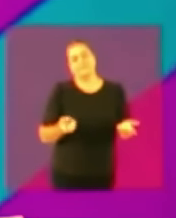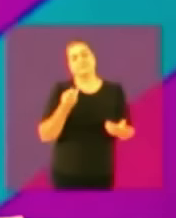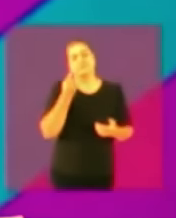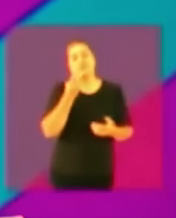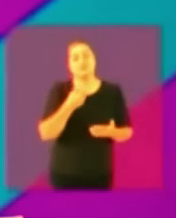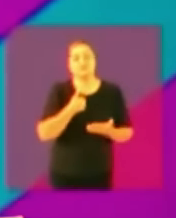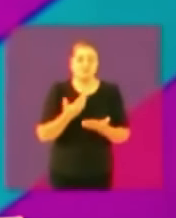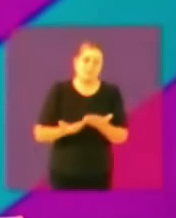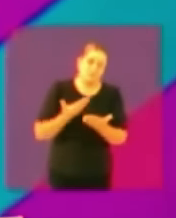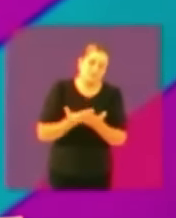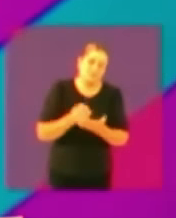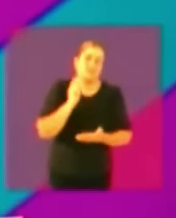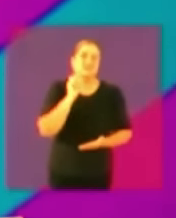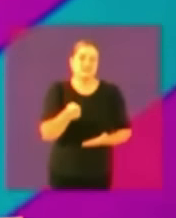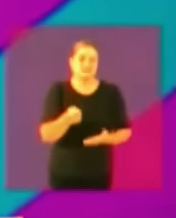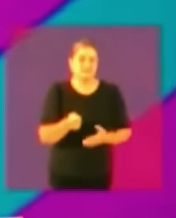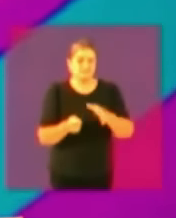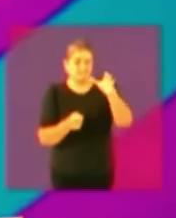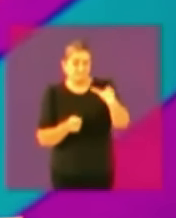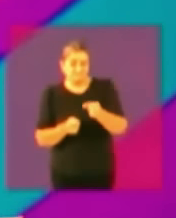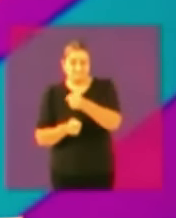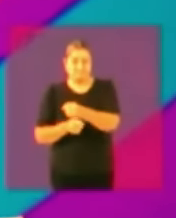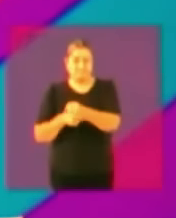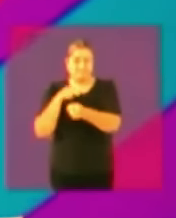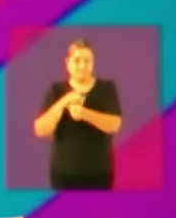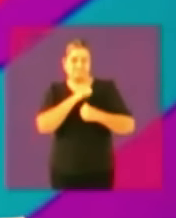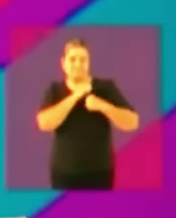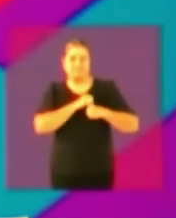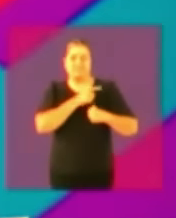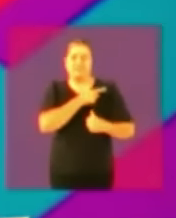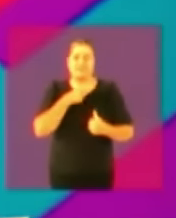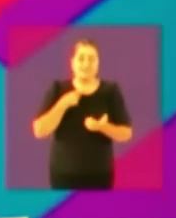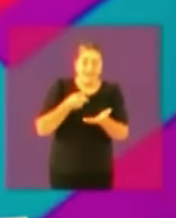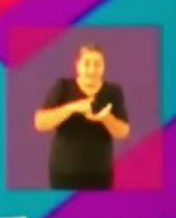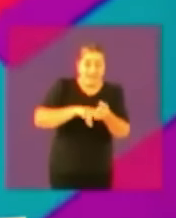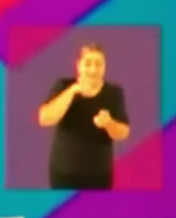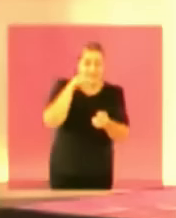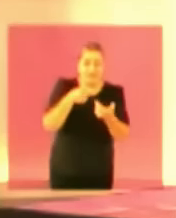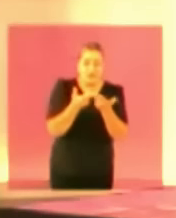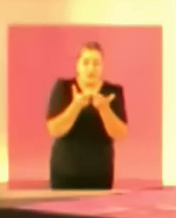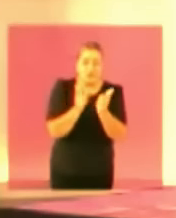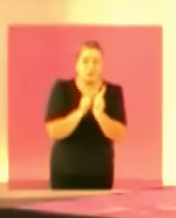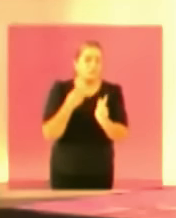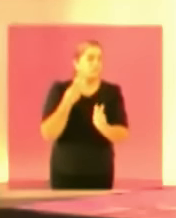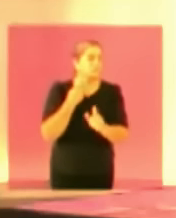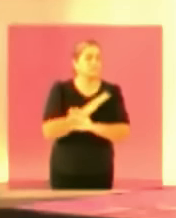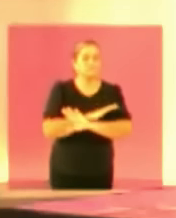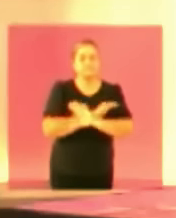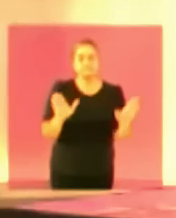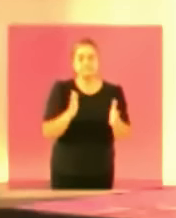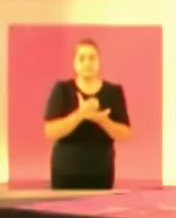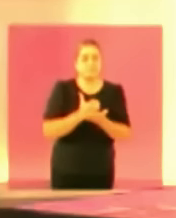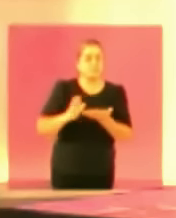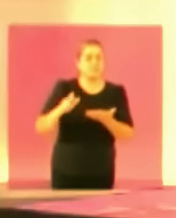no justificado porque ni la Organización Mundial de la Salud recomendó que se usara. Esta fue una puntada del doctor Muerte, en el que me